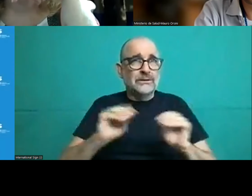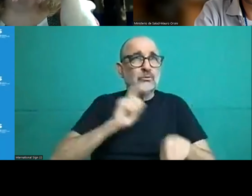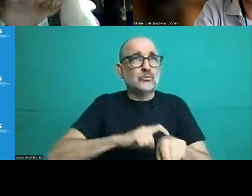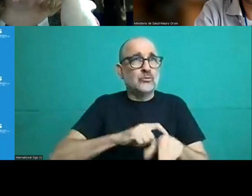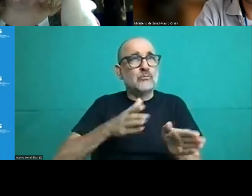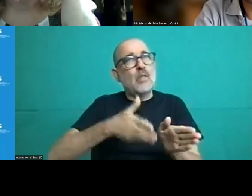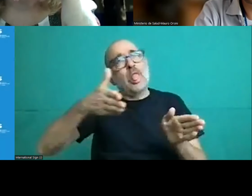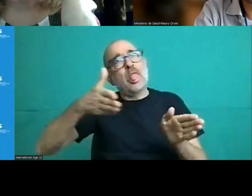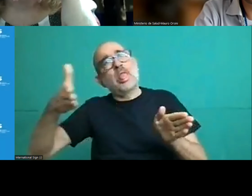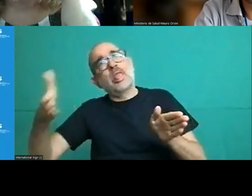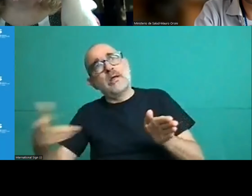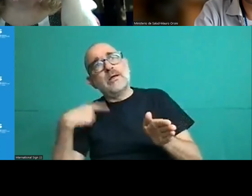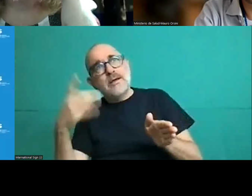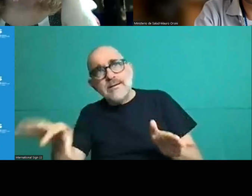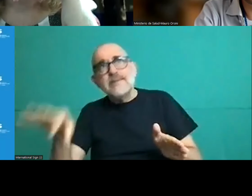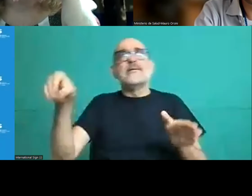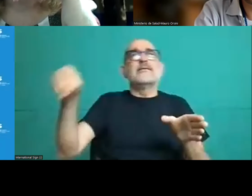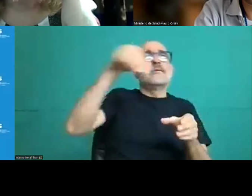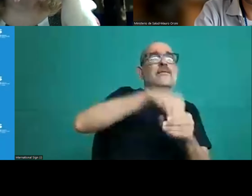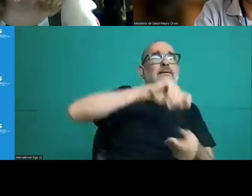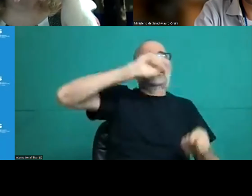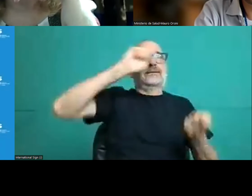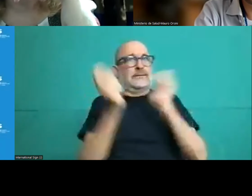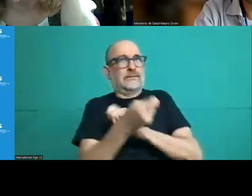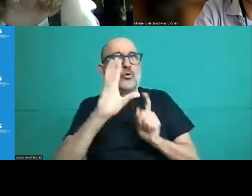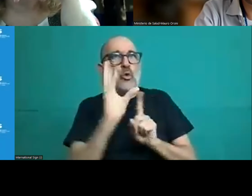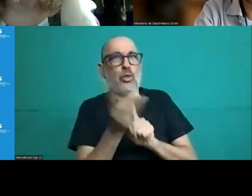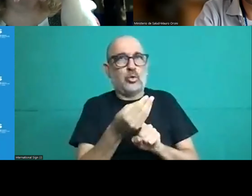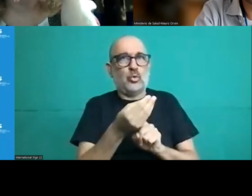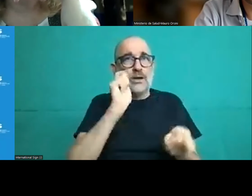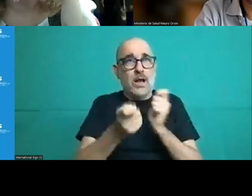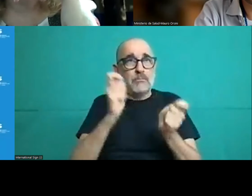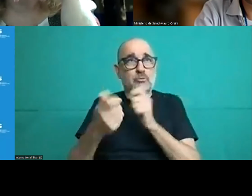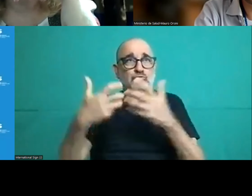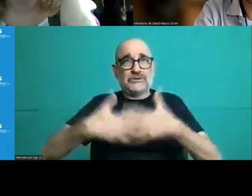nosotros, cuando, por ejemplo, desarrollamos guías